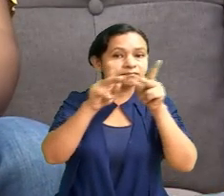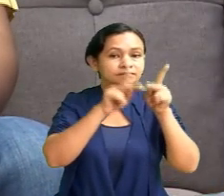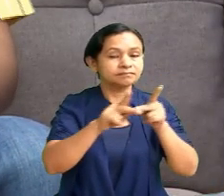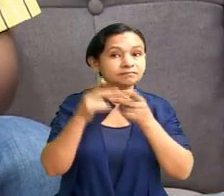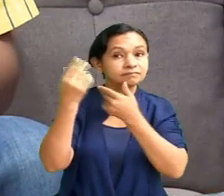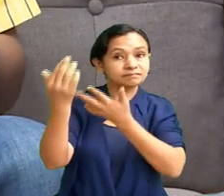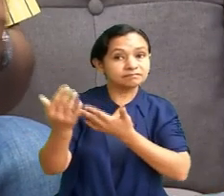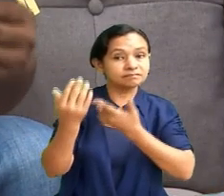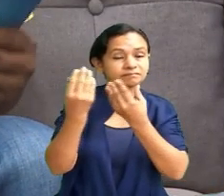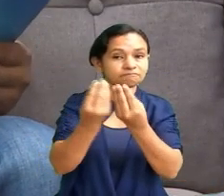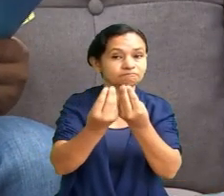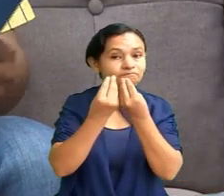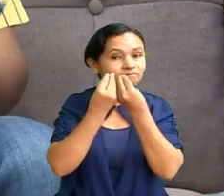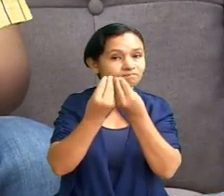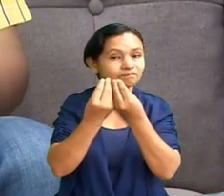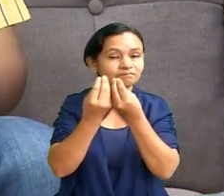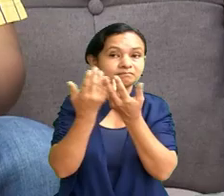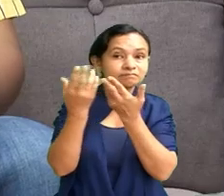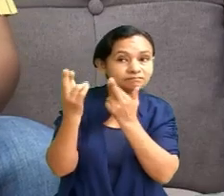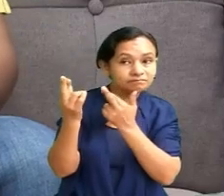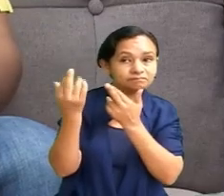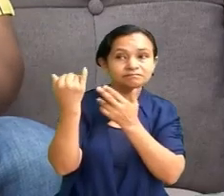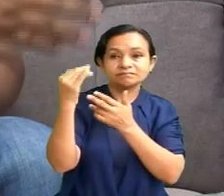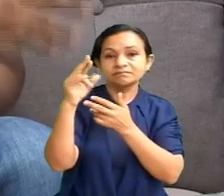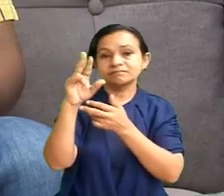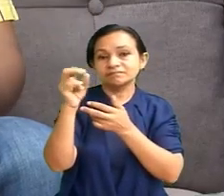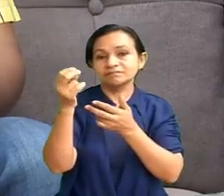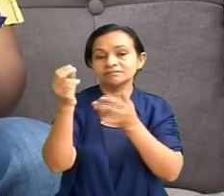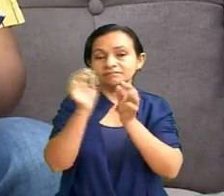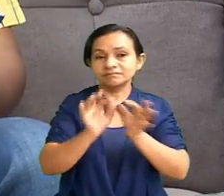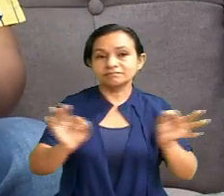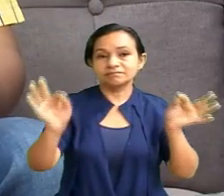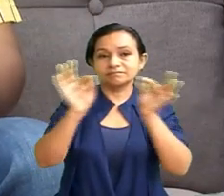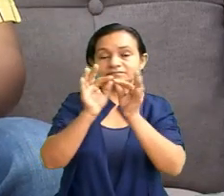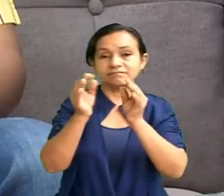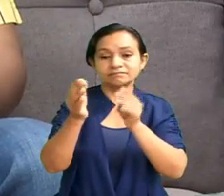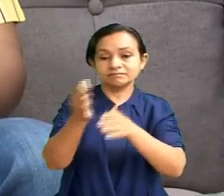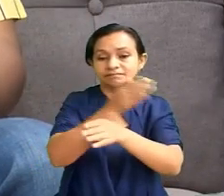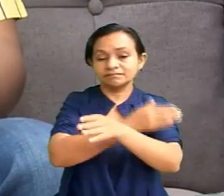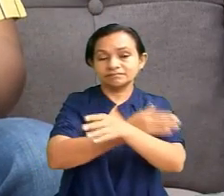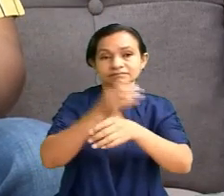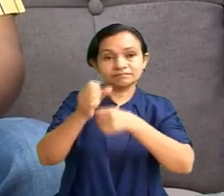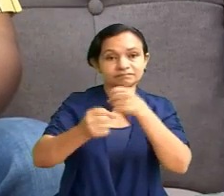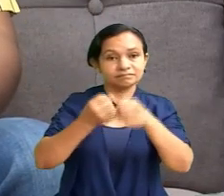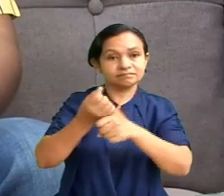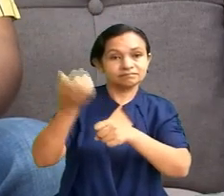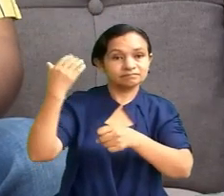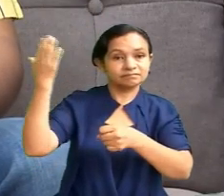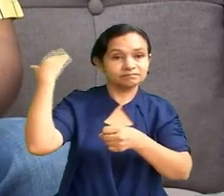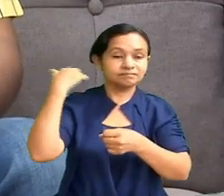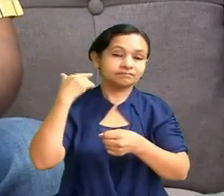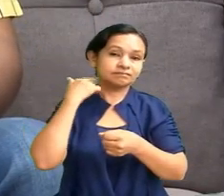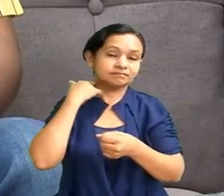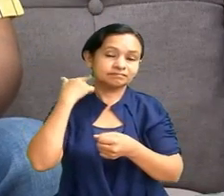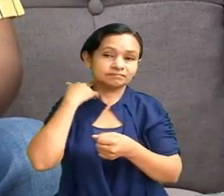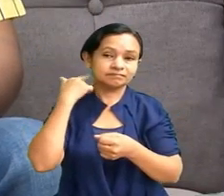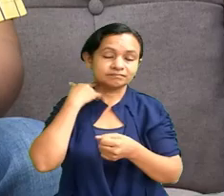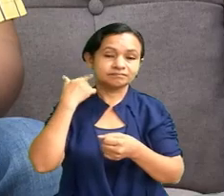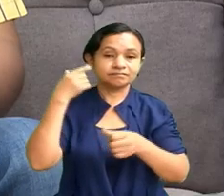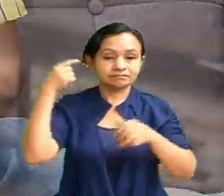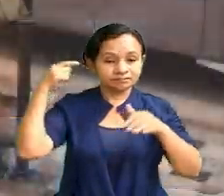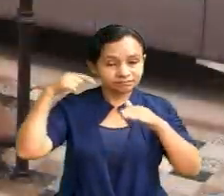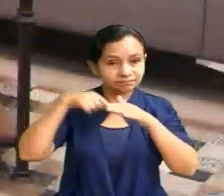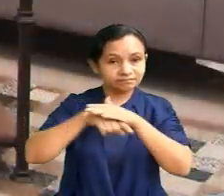entiendo que hay un número bastante importante referir a la movilización del año anterior pero claro siempre metas planteadas y